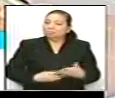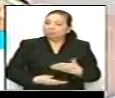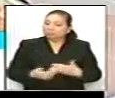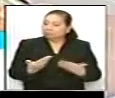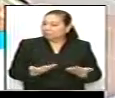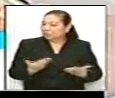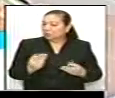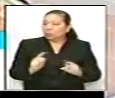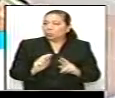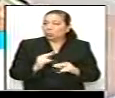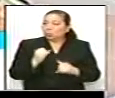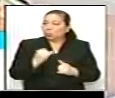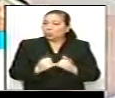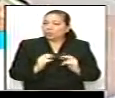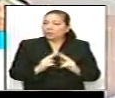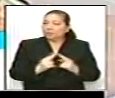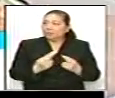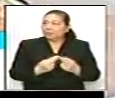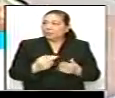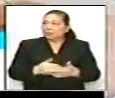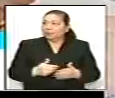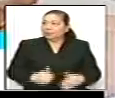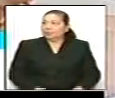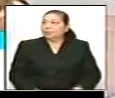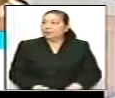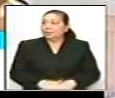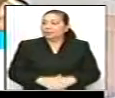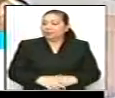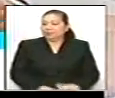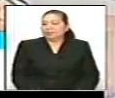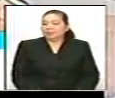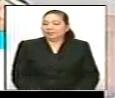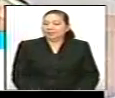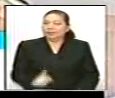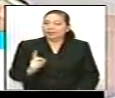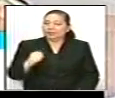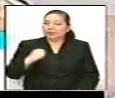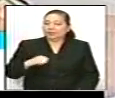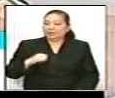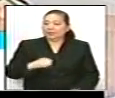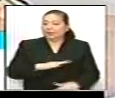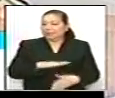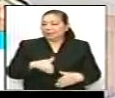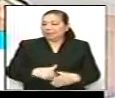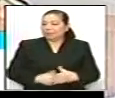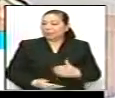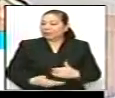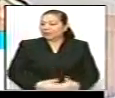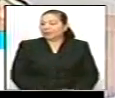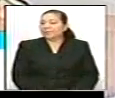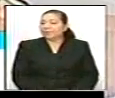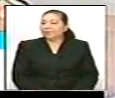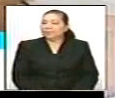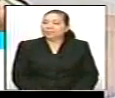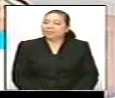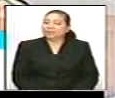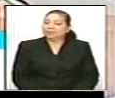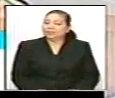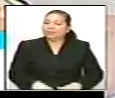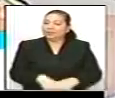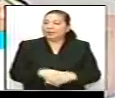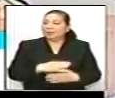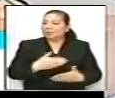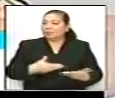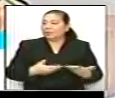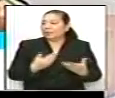la última reunión que se ha tenido, se ha acordado presentar cada municipalidad ideas de proyectos o presentar los